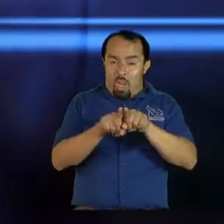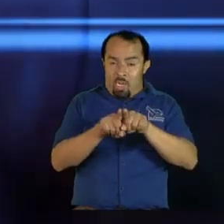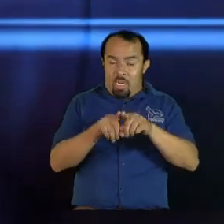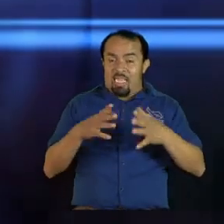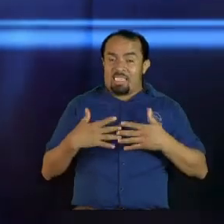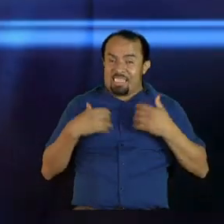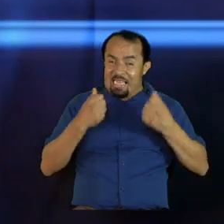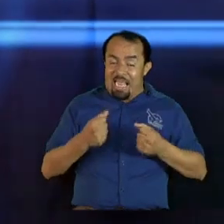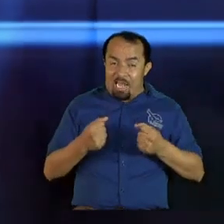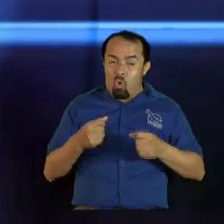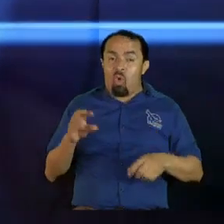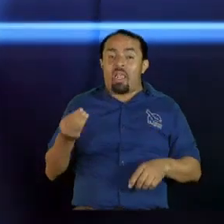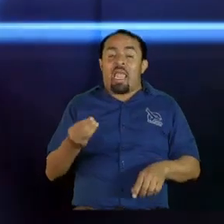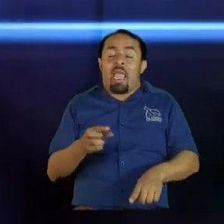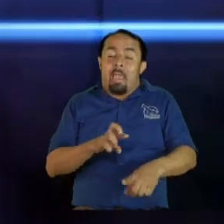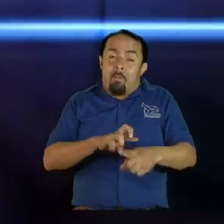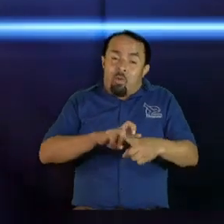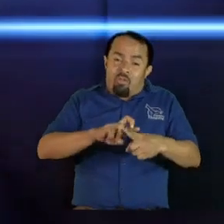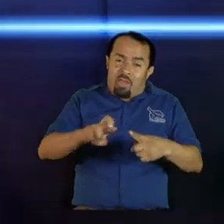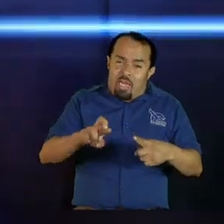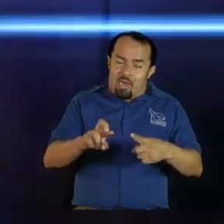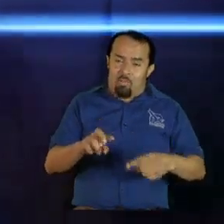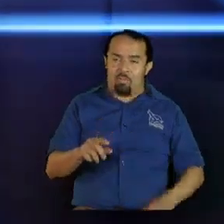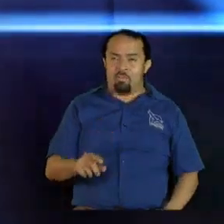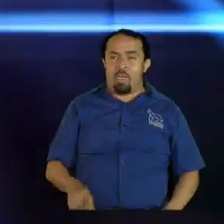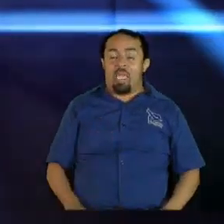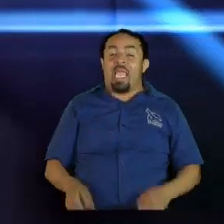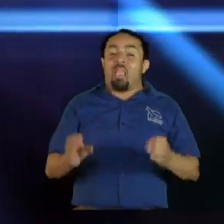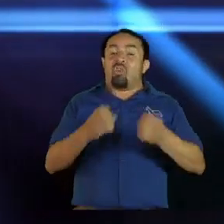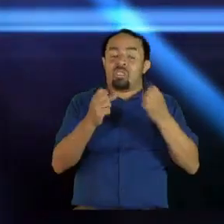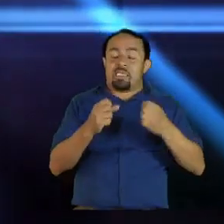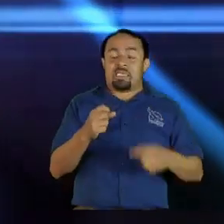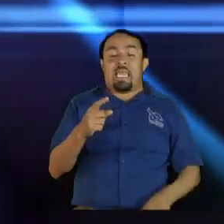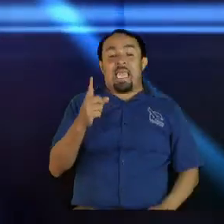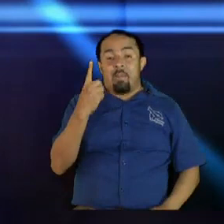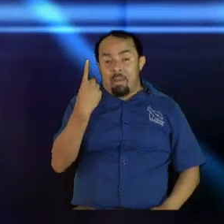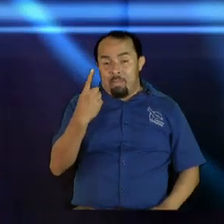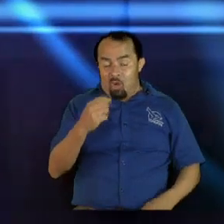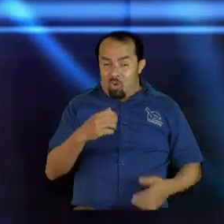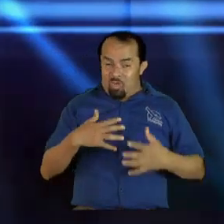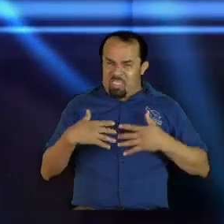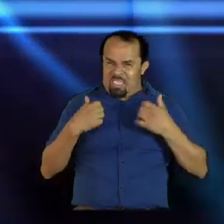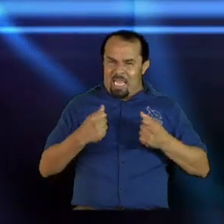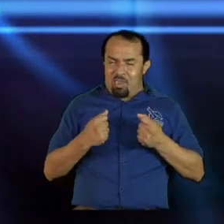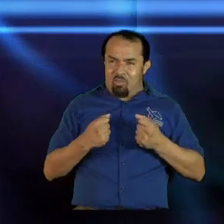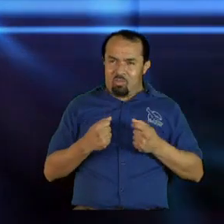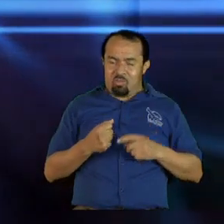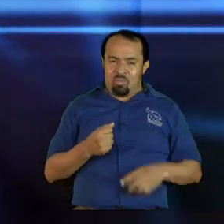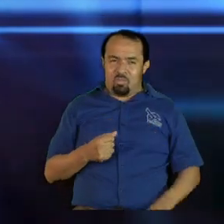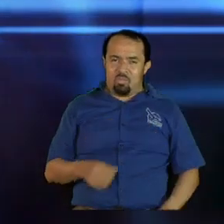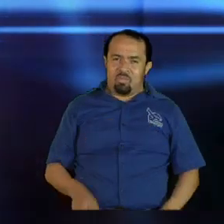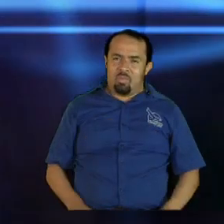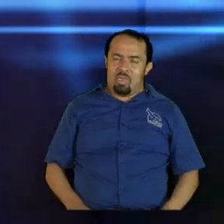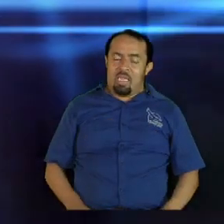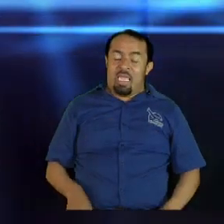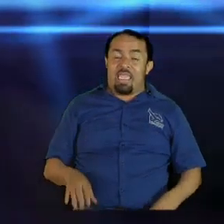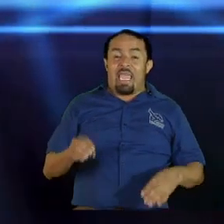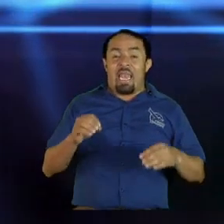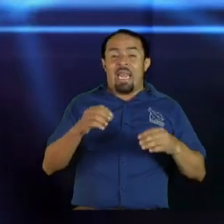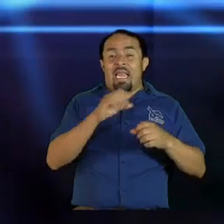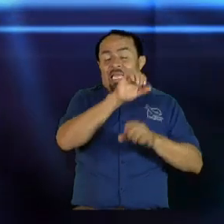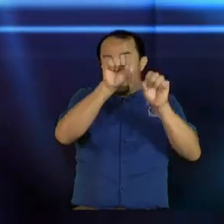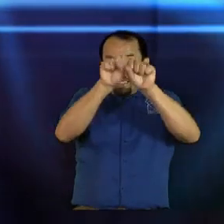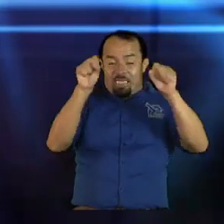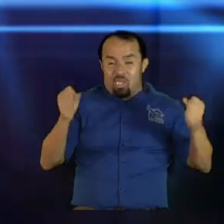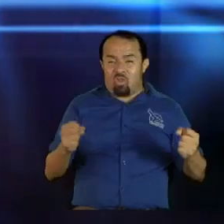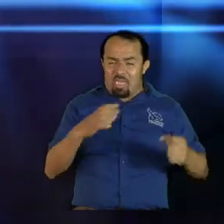¿Ok? Entonces, el que ya estaba sano, el sacerdote mandará tomar dos avecillas vivas y limpias, madera de